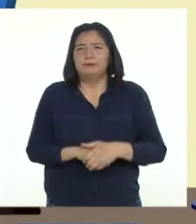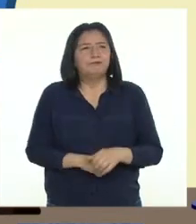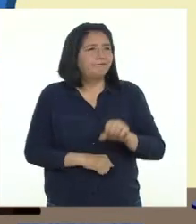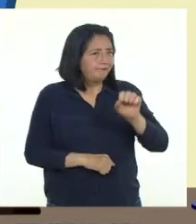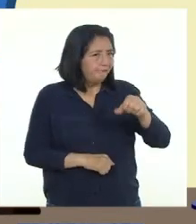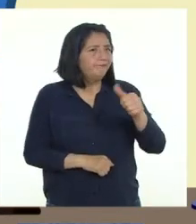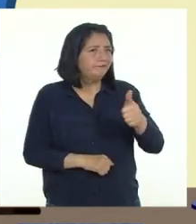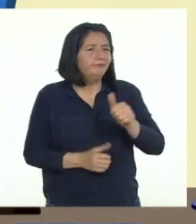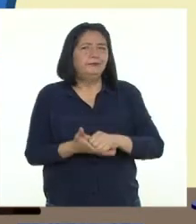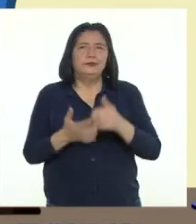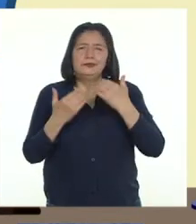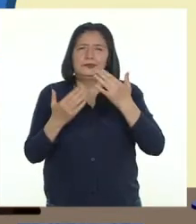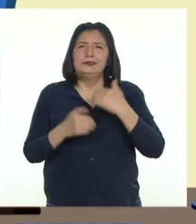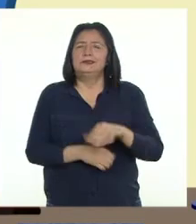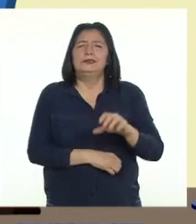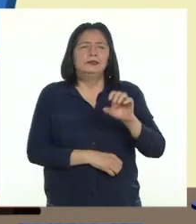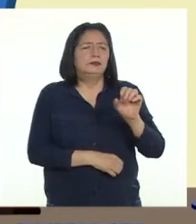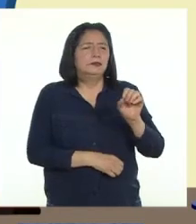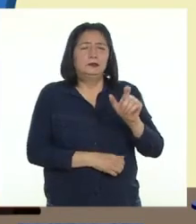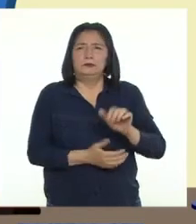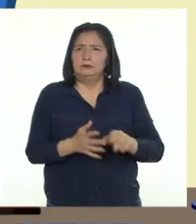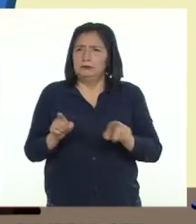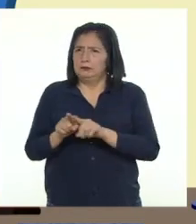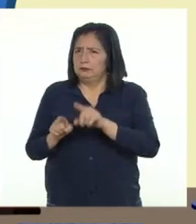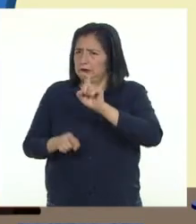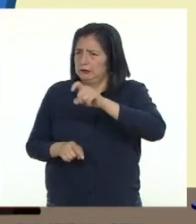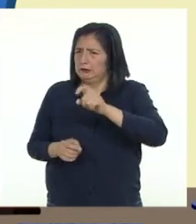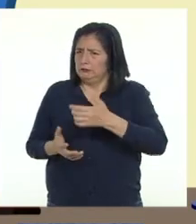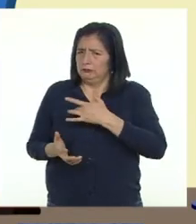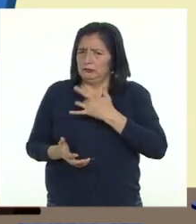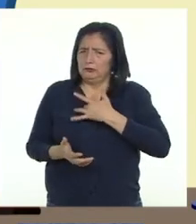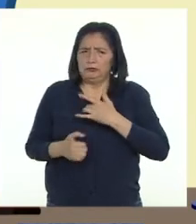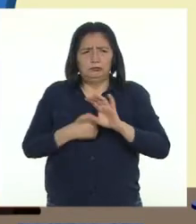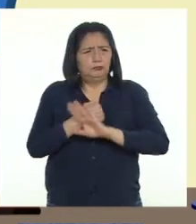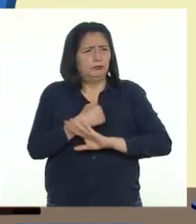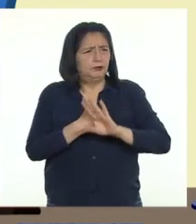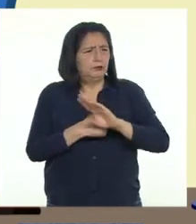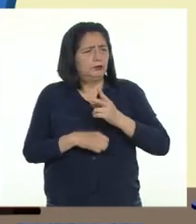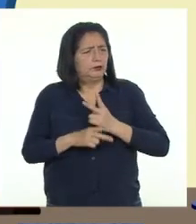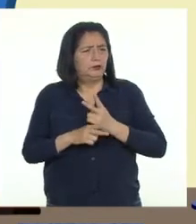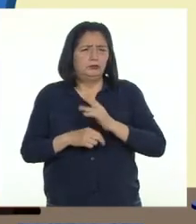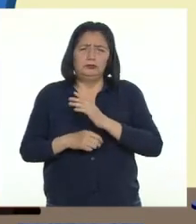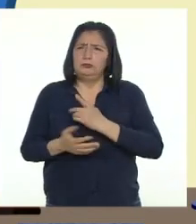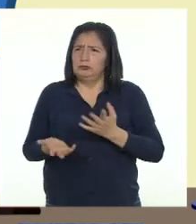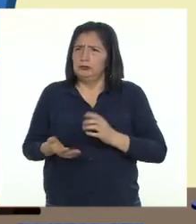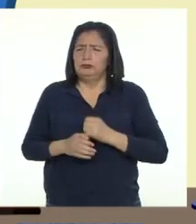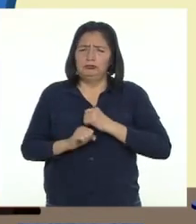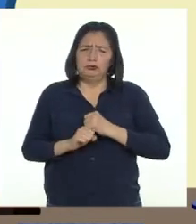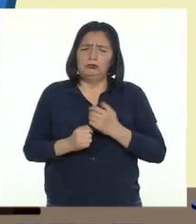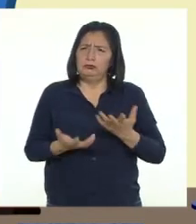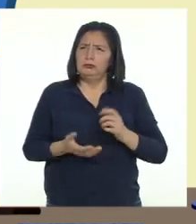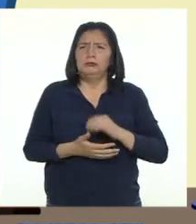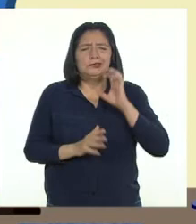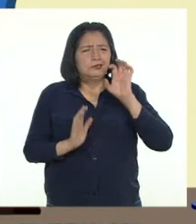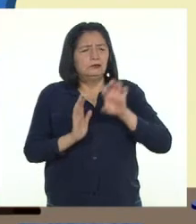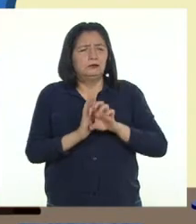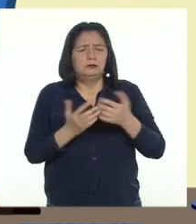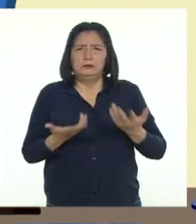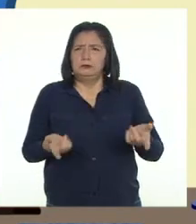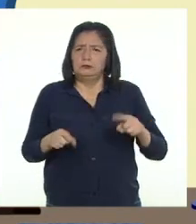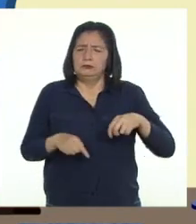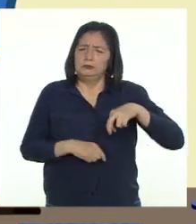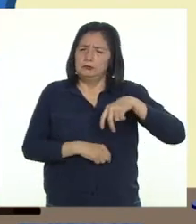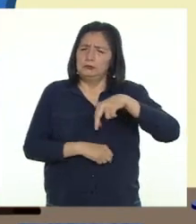Así es. Gracias, Saúl Vizcacha. También necesitamos sentirnos seguras y seguros. Sentirnos seguras, por ejemplo,